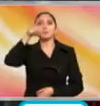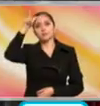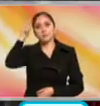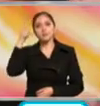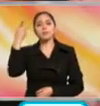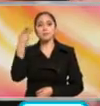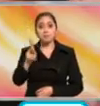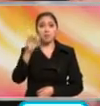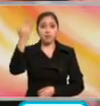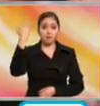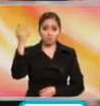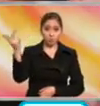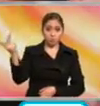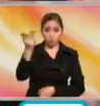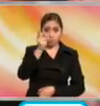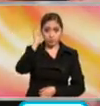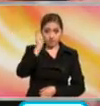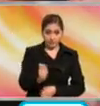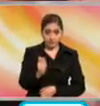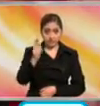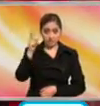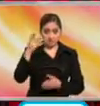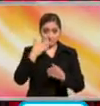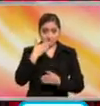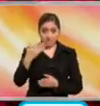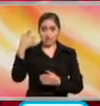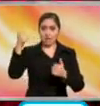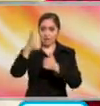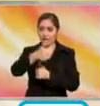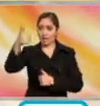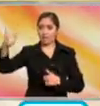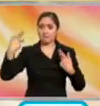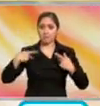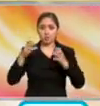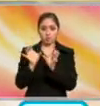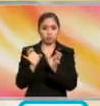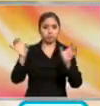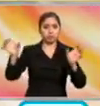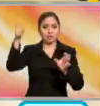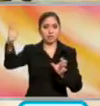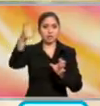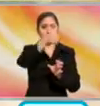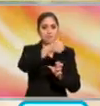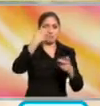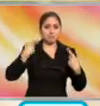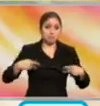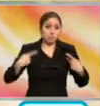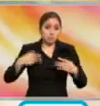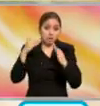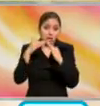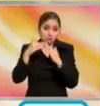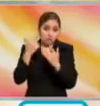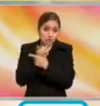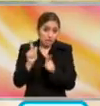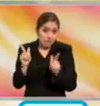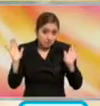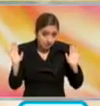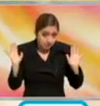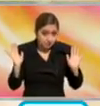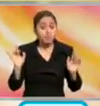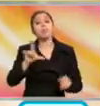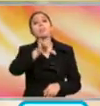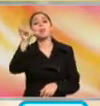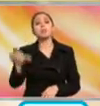mejor matrimonio porque cada quien vivía en su casa. Sí. ¿No? Bueno. Por ejemplo. Entonces, ver a Héctor Suárez